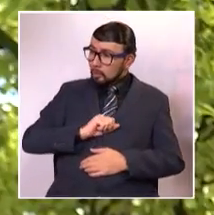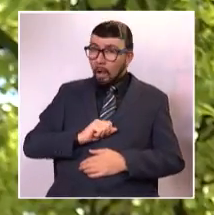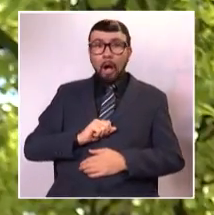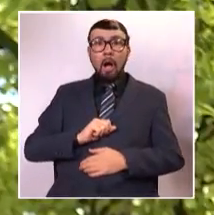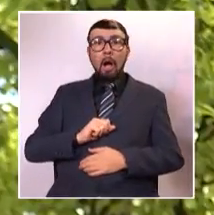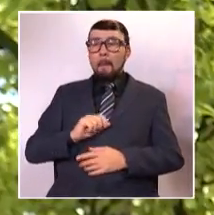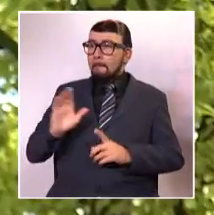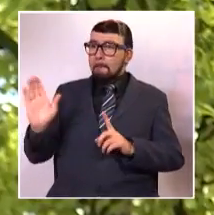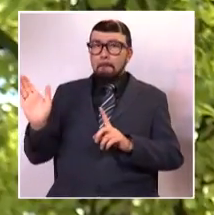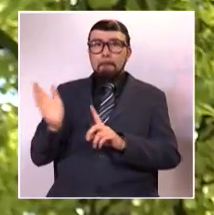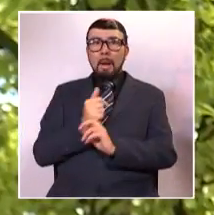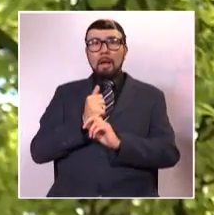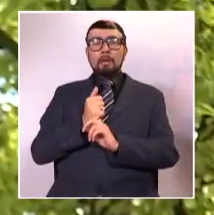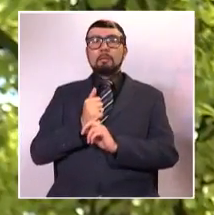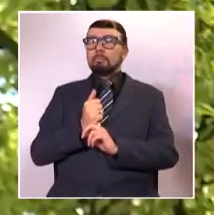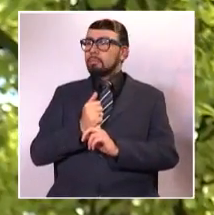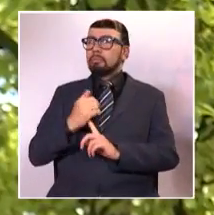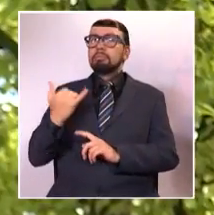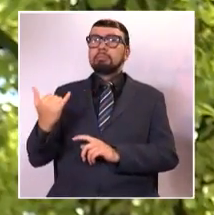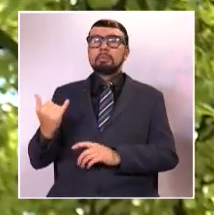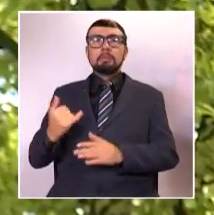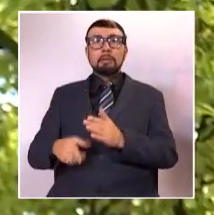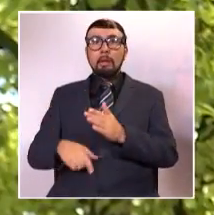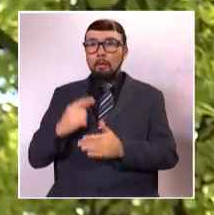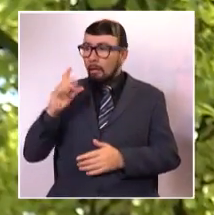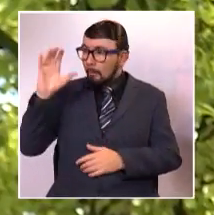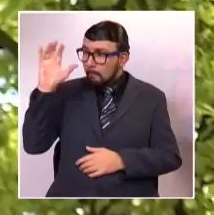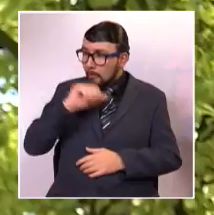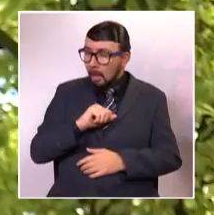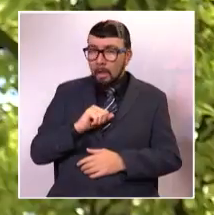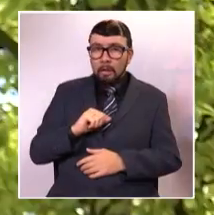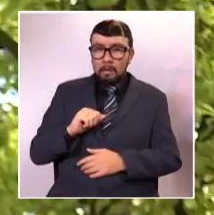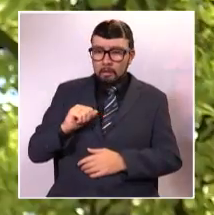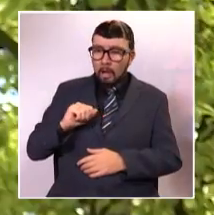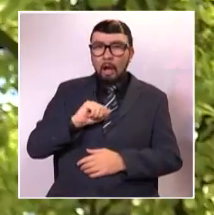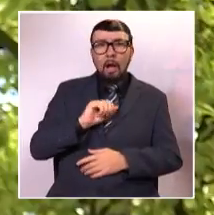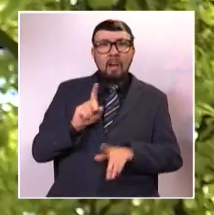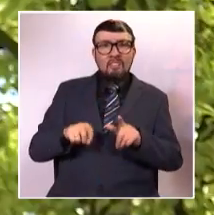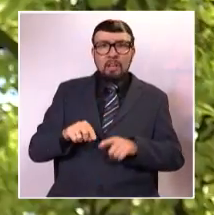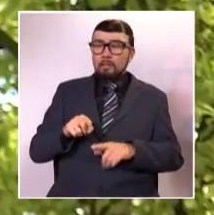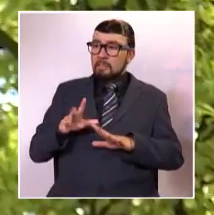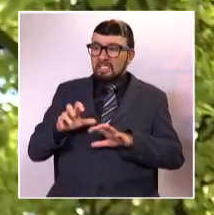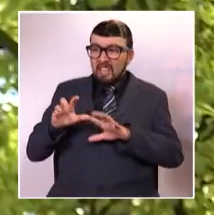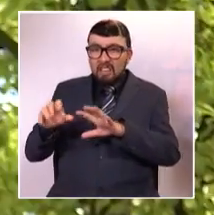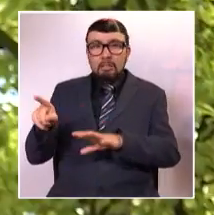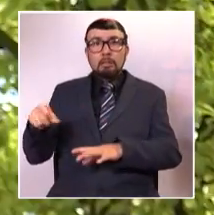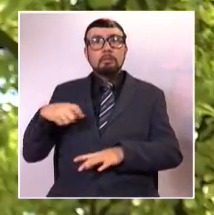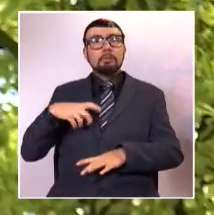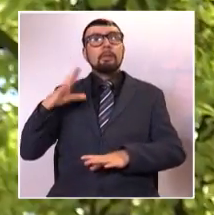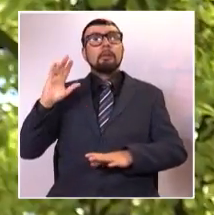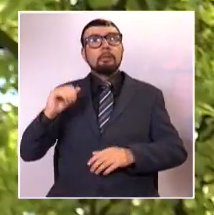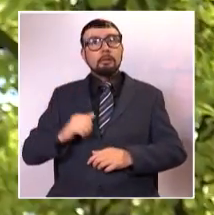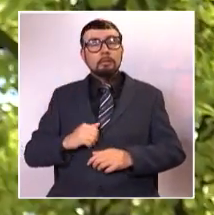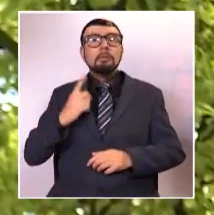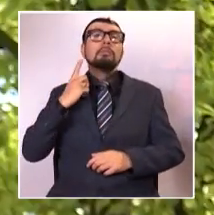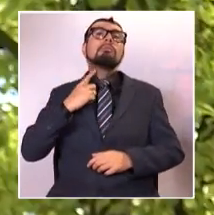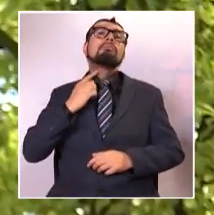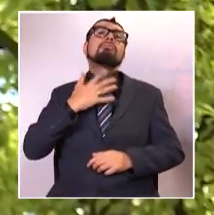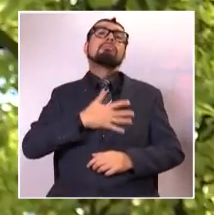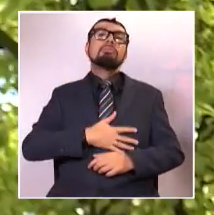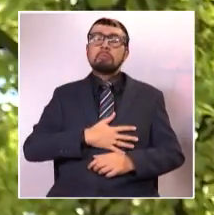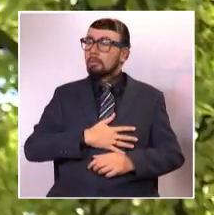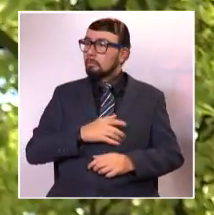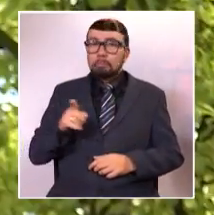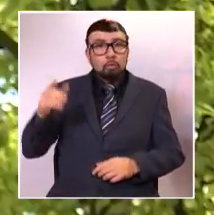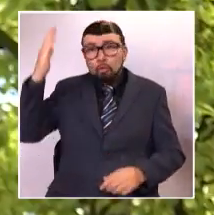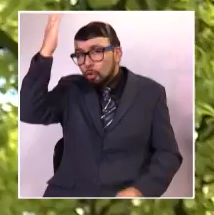con nosotros y le abrimos el campito, ¿sí? Se hace el estudio y nos ha resultado, por ejemplo, cáncer de tiroides, ¿sí? Que